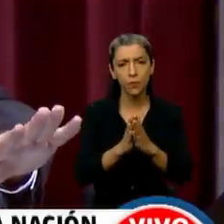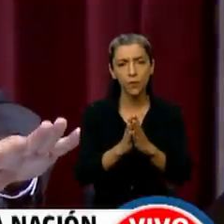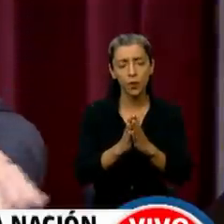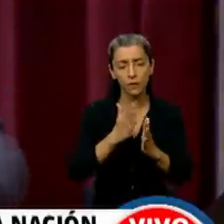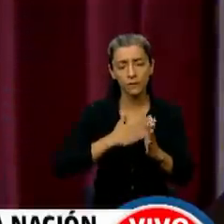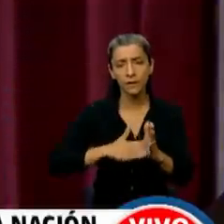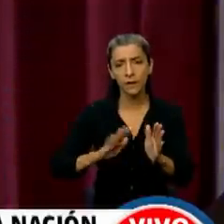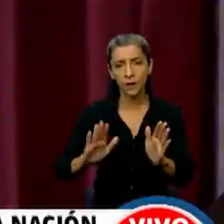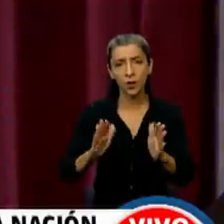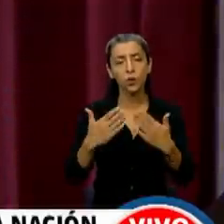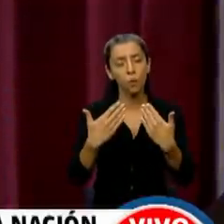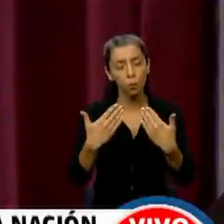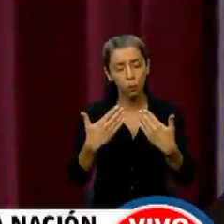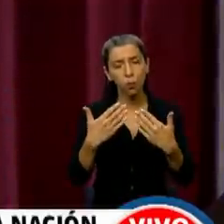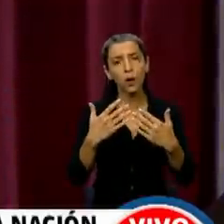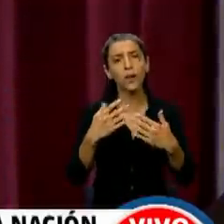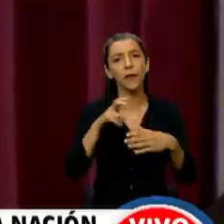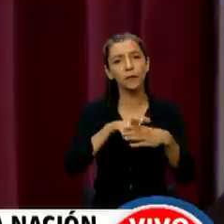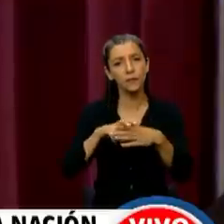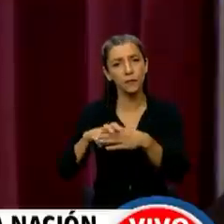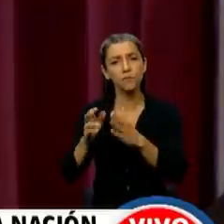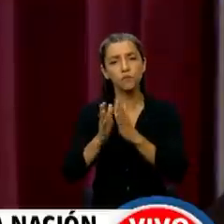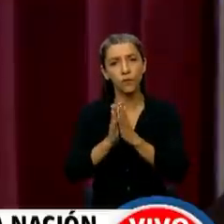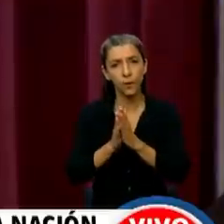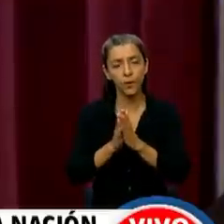sí por favor pueden tomar asiento todos